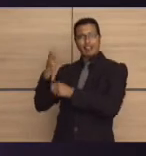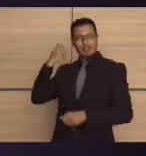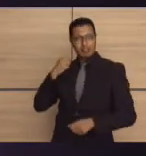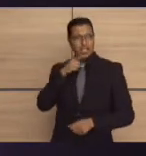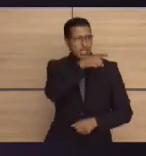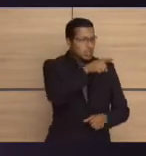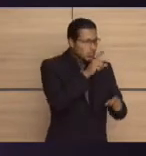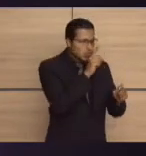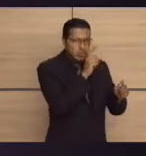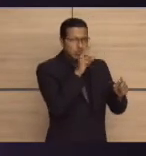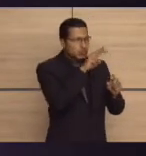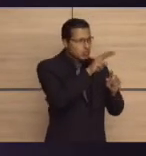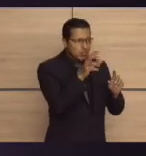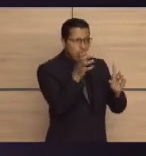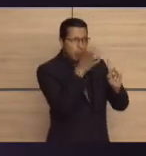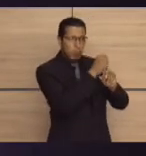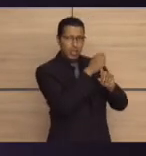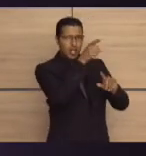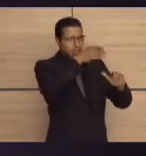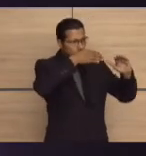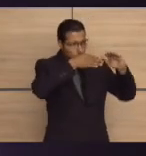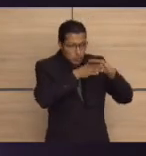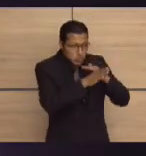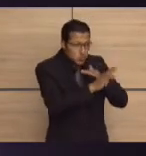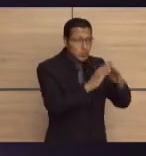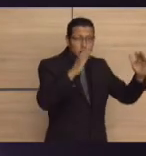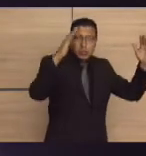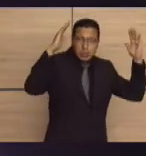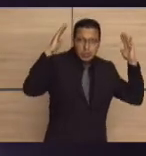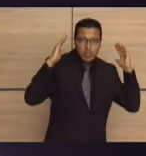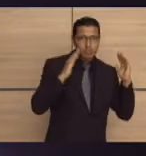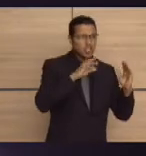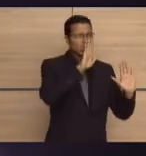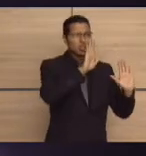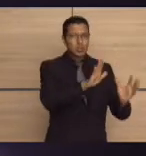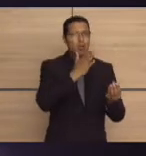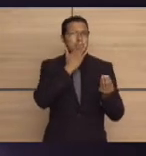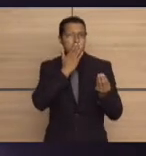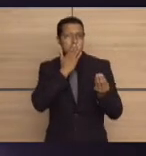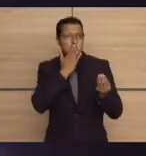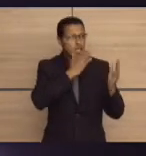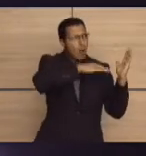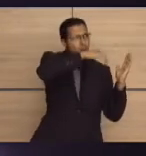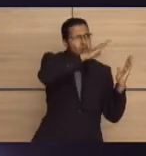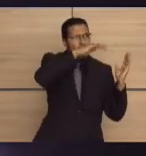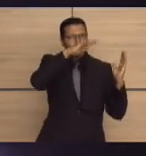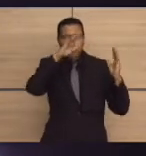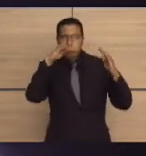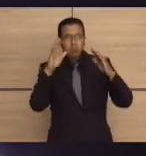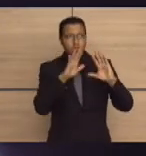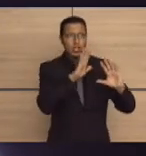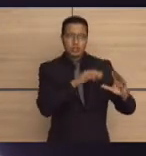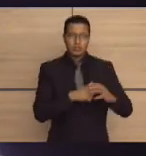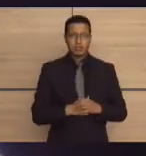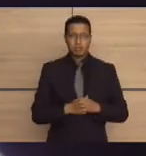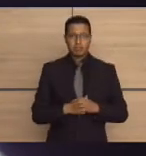una suerte de Capilla Sixtina del arte nativo, del arte indígena americano.